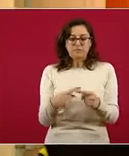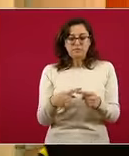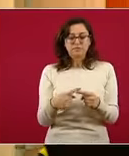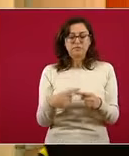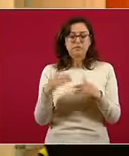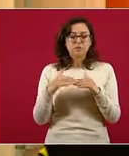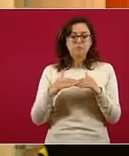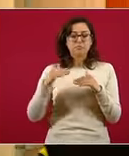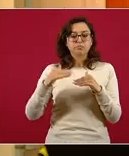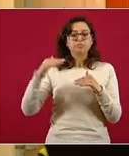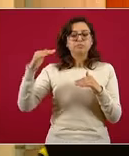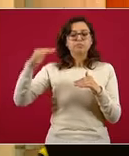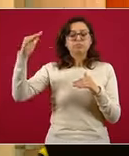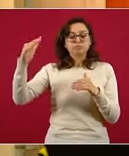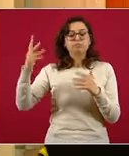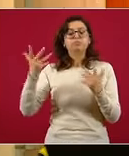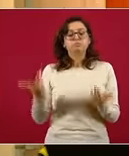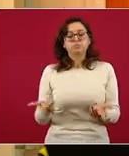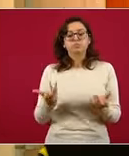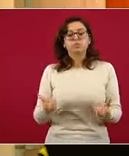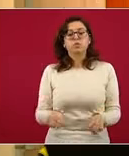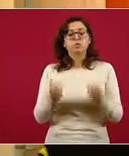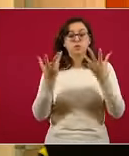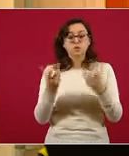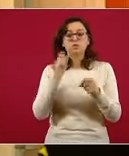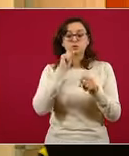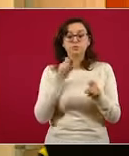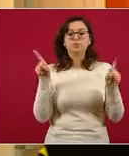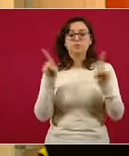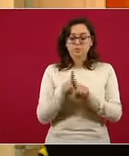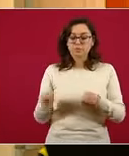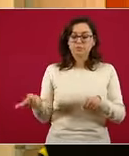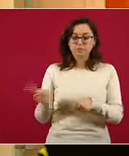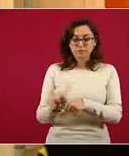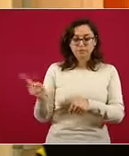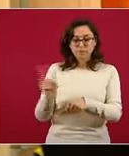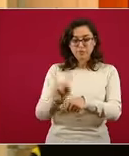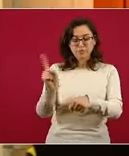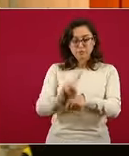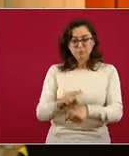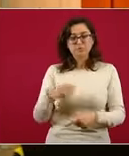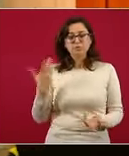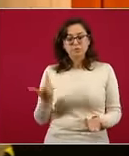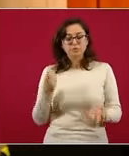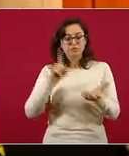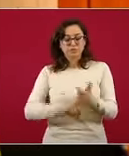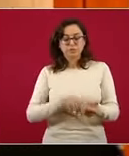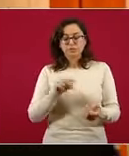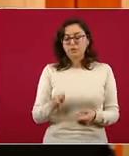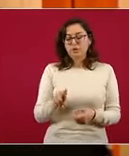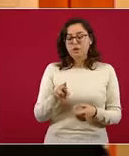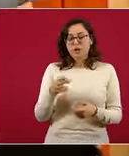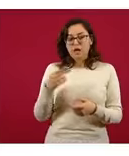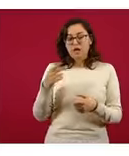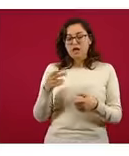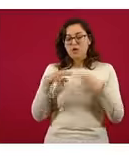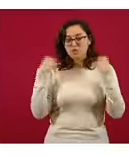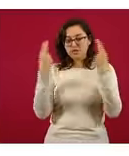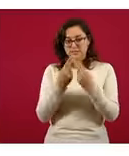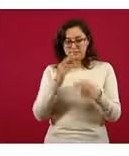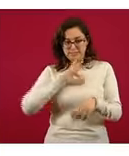en las últimas semanas y en la estimación también, en la evaluación diaria que hacemos en la Unidad de Inteligencia Epidemiológica y Sanitaria.